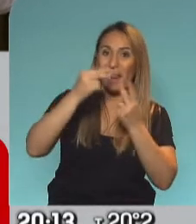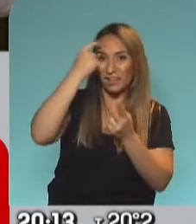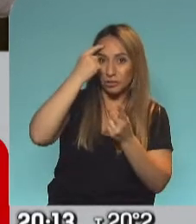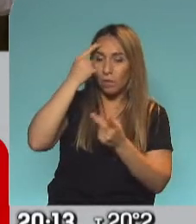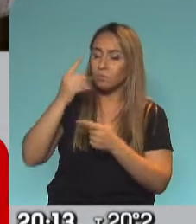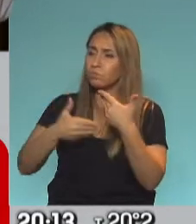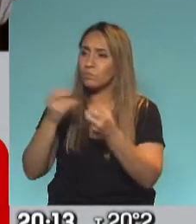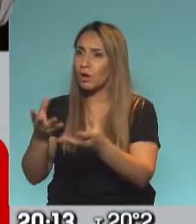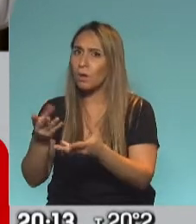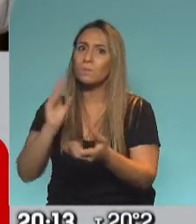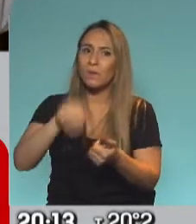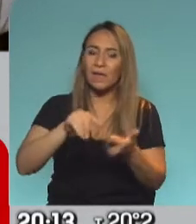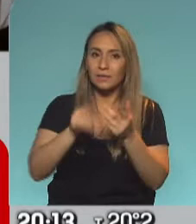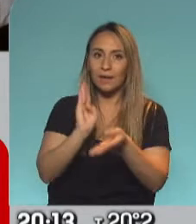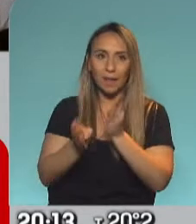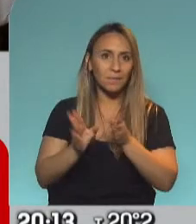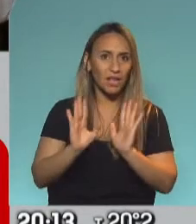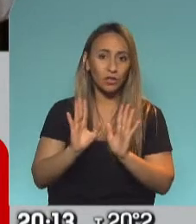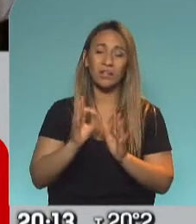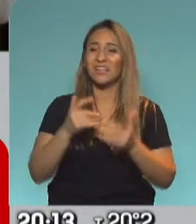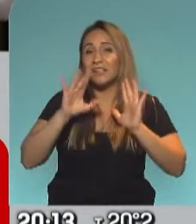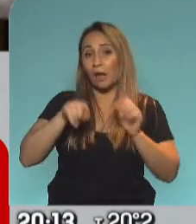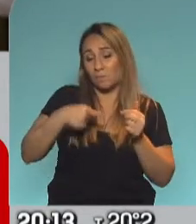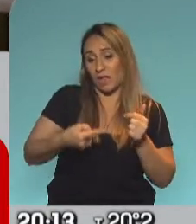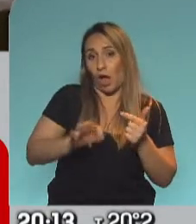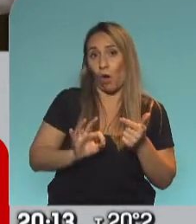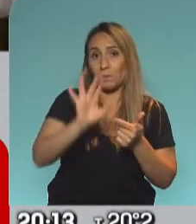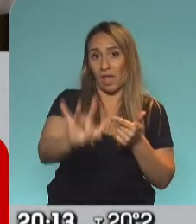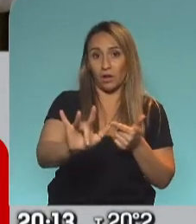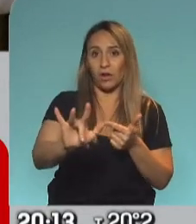entre mañana y el miércoles probablemente deje la Clínica Olivos.